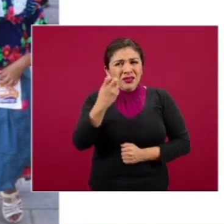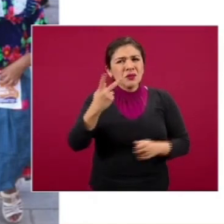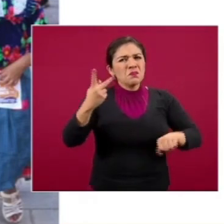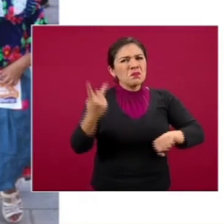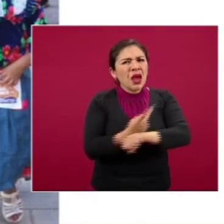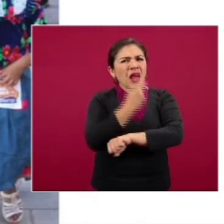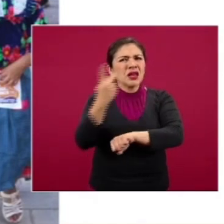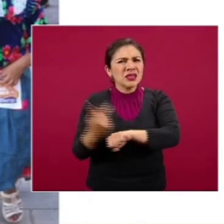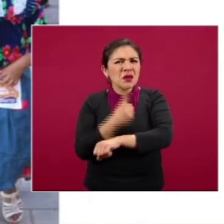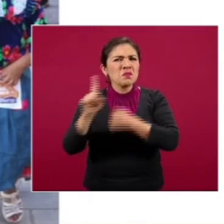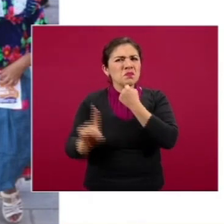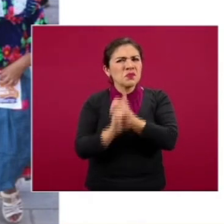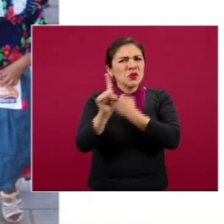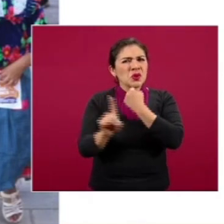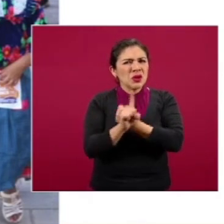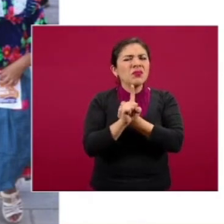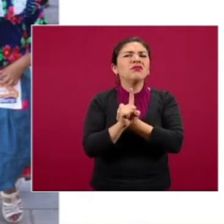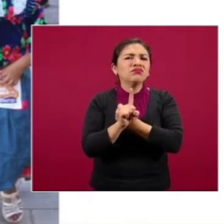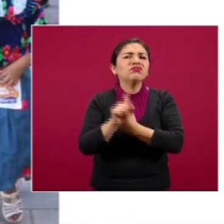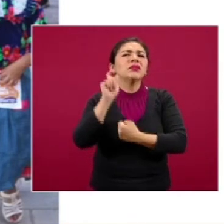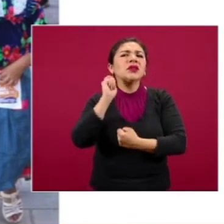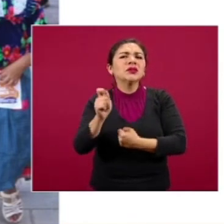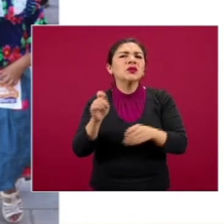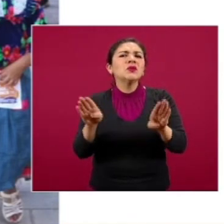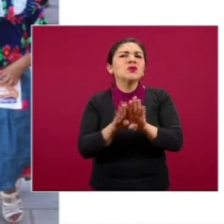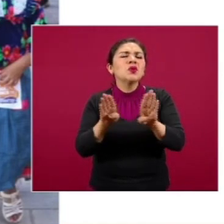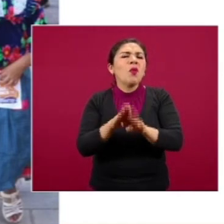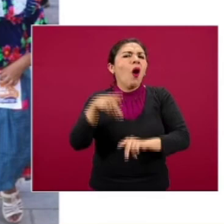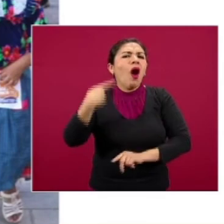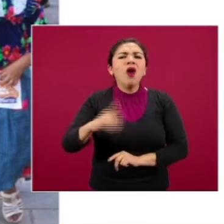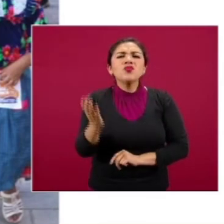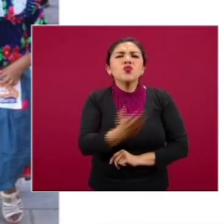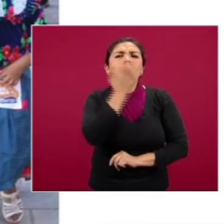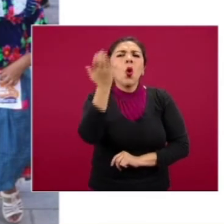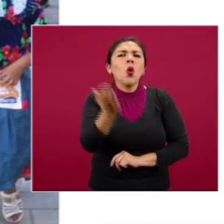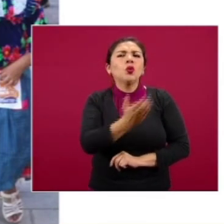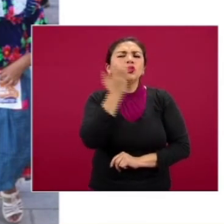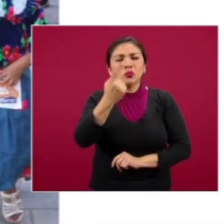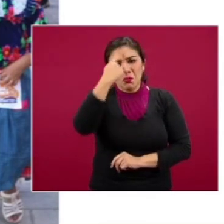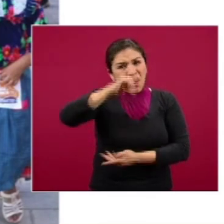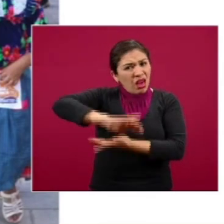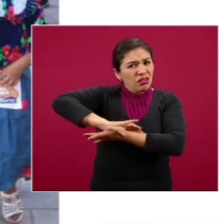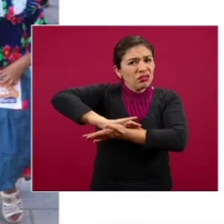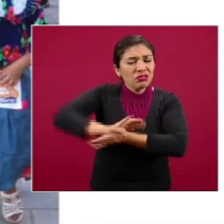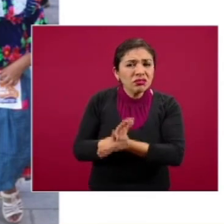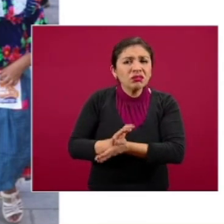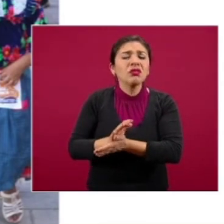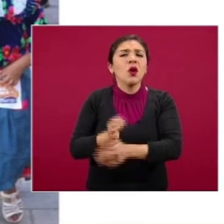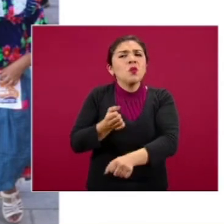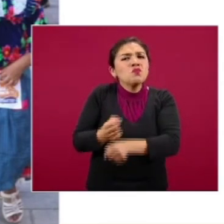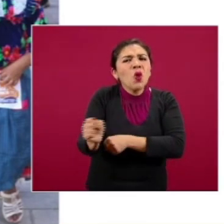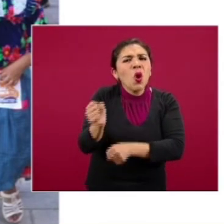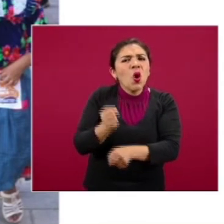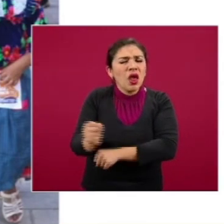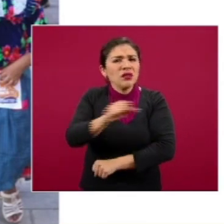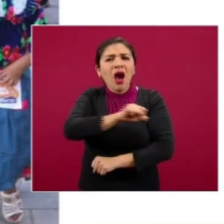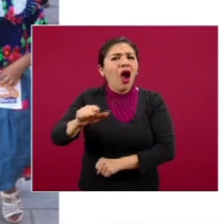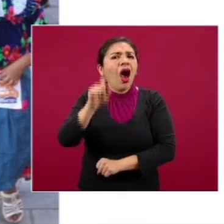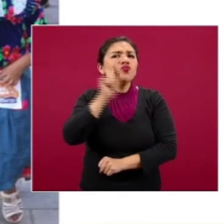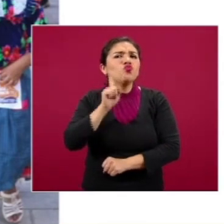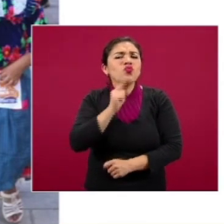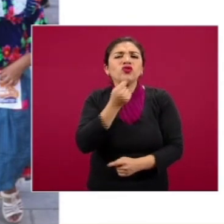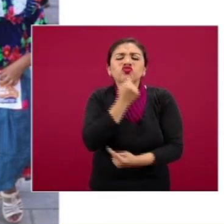situaciones son el reflejo de nuestra cotidianidad, de la discriminación, de la violencia que viven las